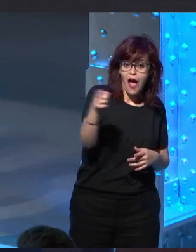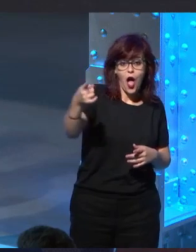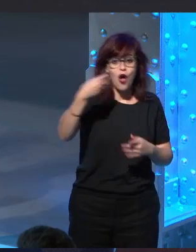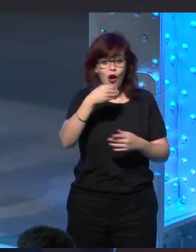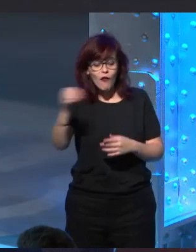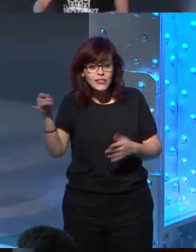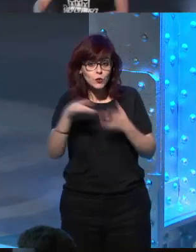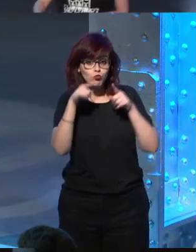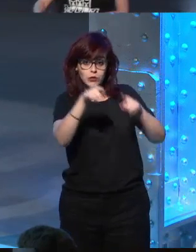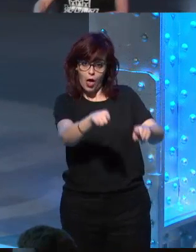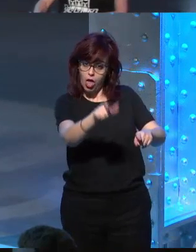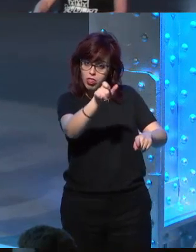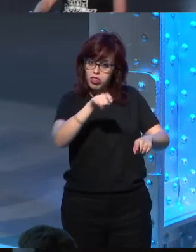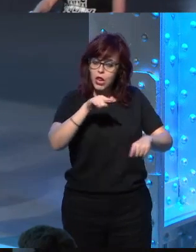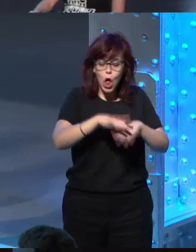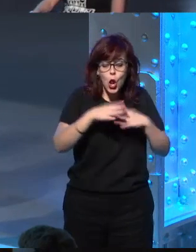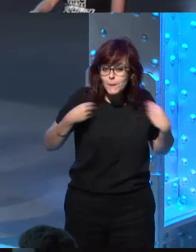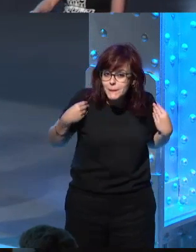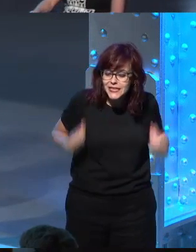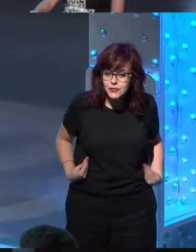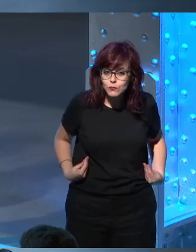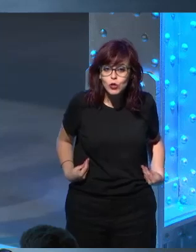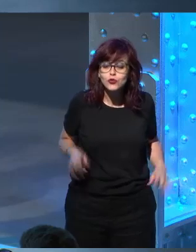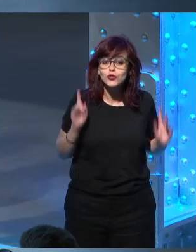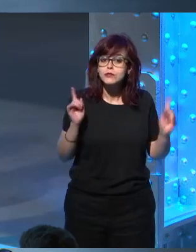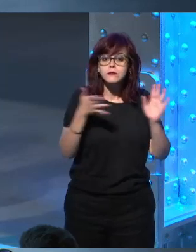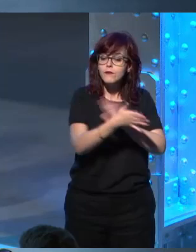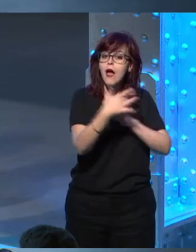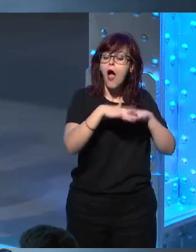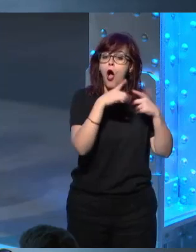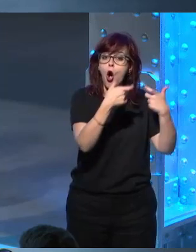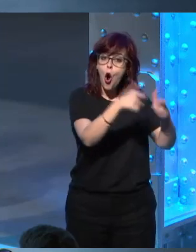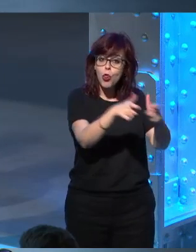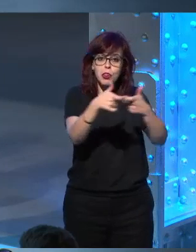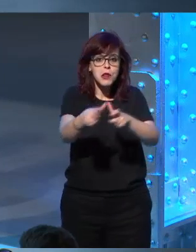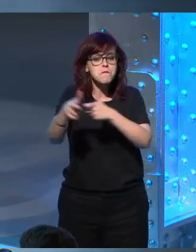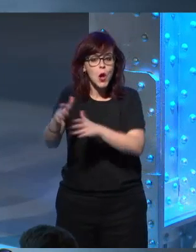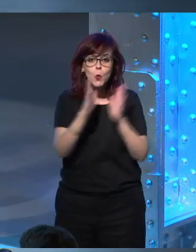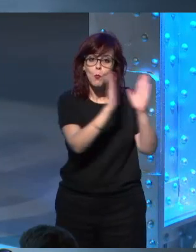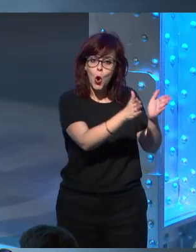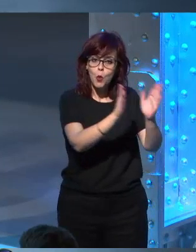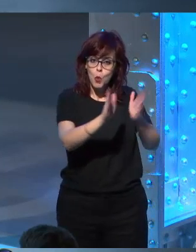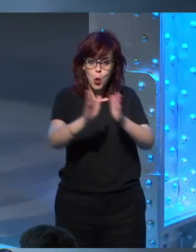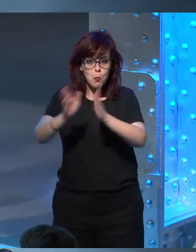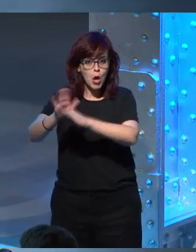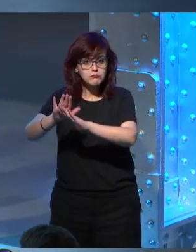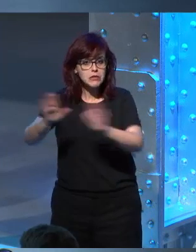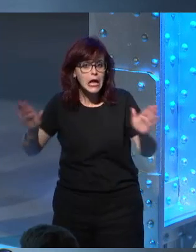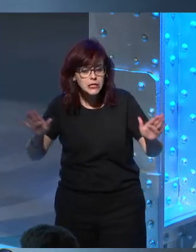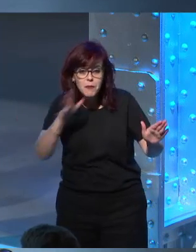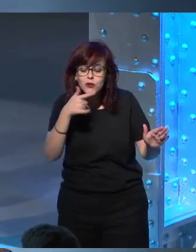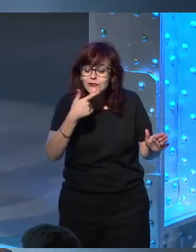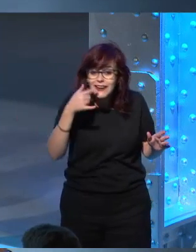hacen lo mismo que usted ha explicado en algún momento, como yo me limito a ordenar cosas, como si eso fuera fácil. Sí, yo Es que eso es lo